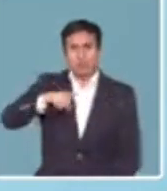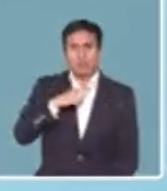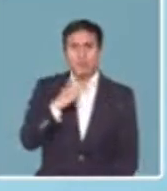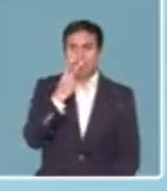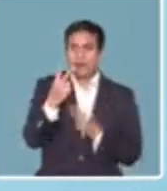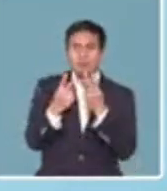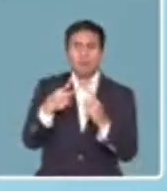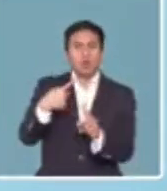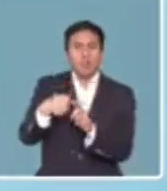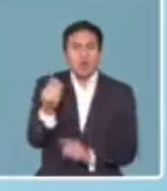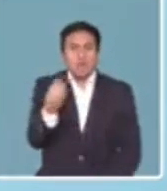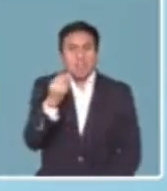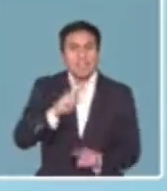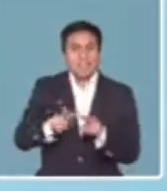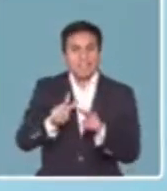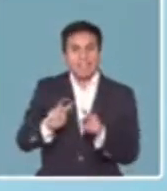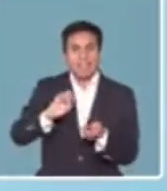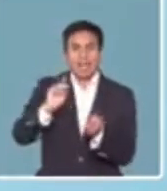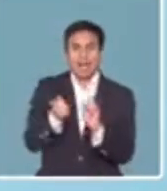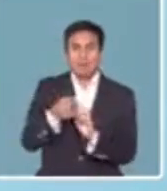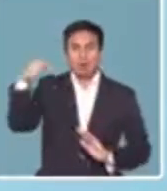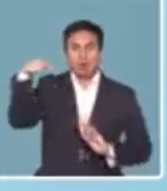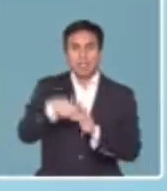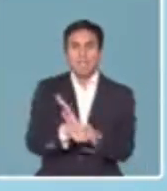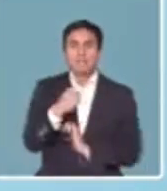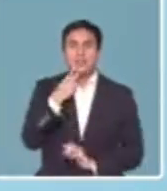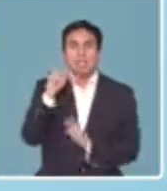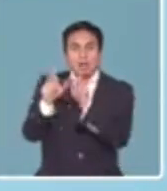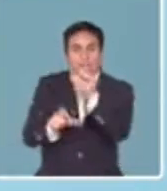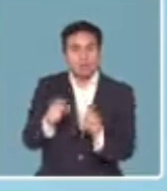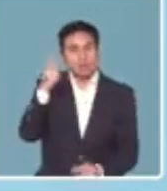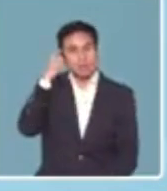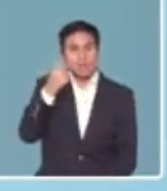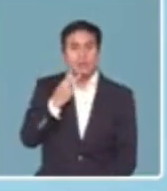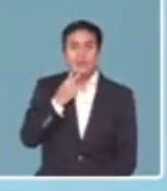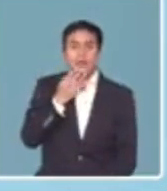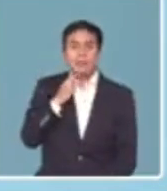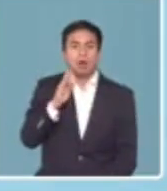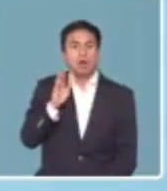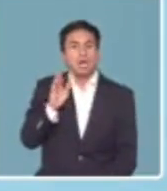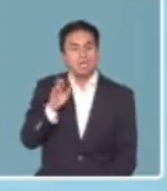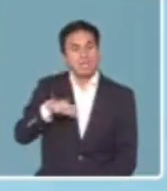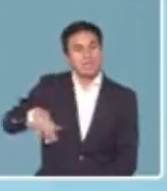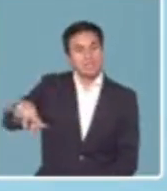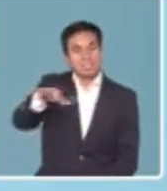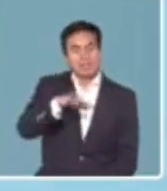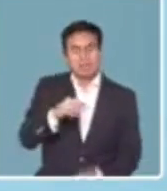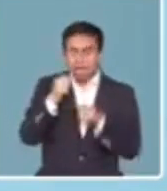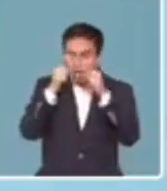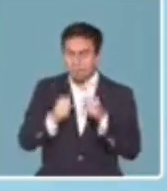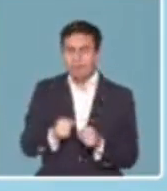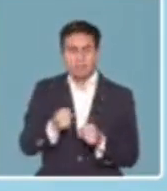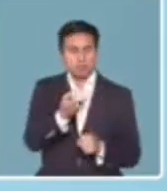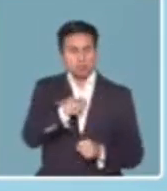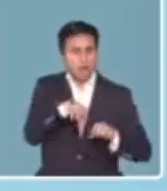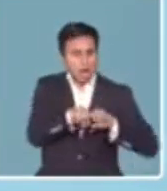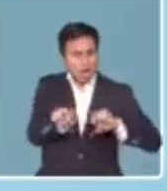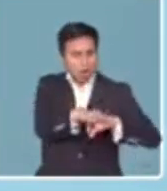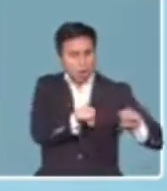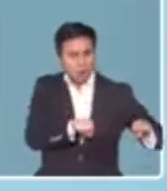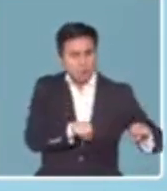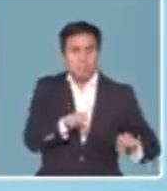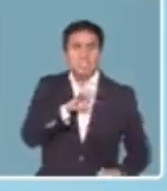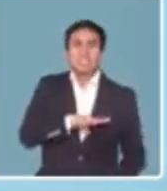Veamos las cosas buenas que podemos generar, los cambios concretos en la vida de las personas, su mejora en la calidad de vida, cuando somos capaces de ponernos de acuerdo.